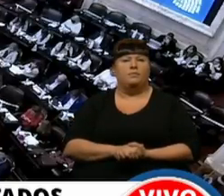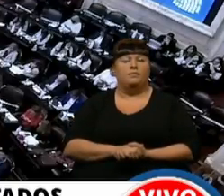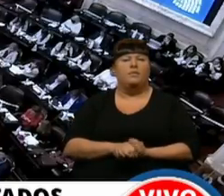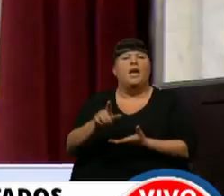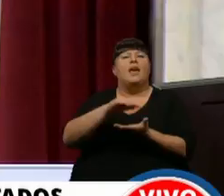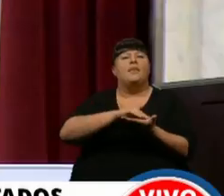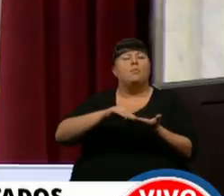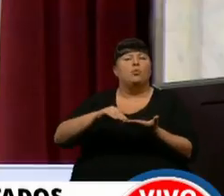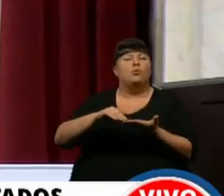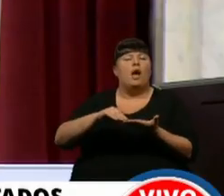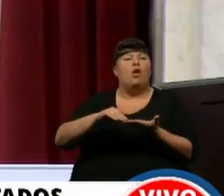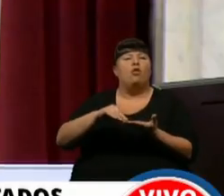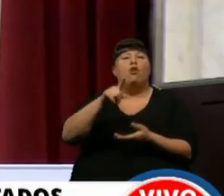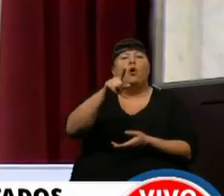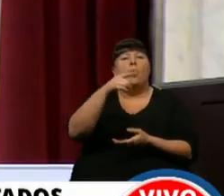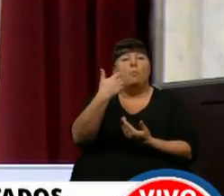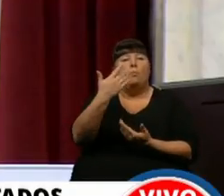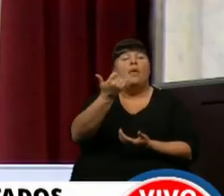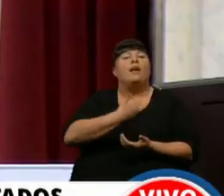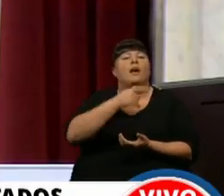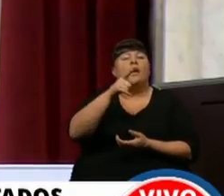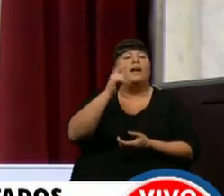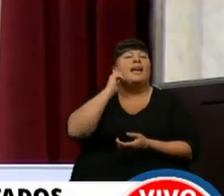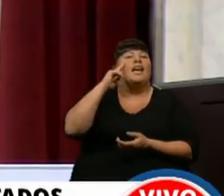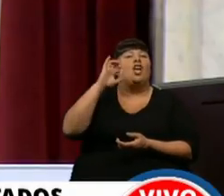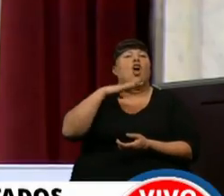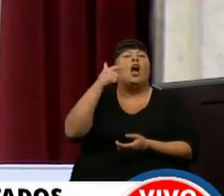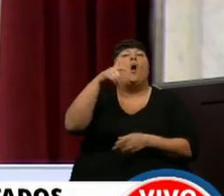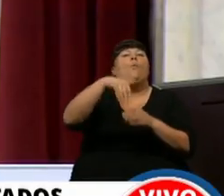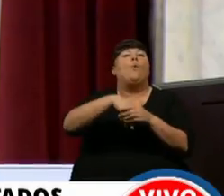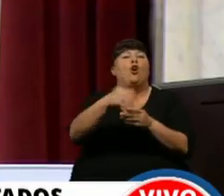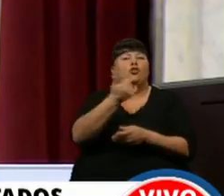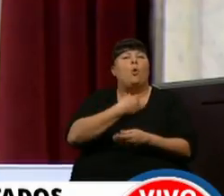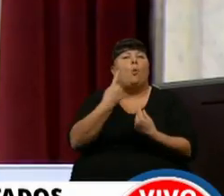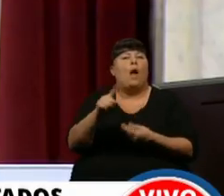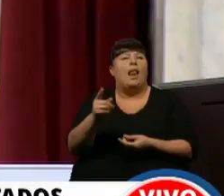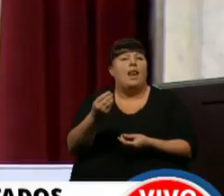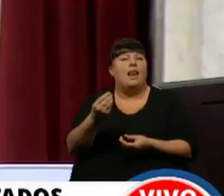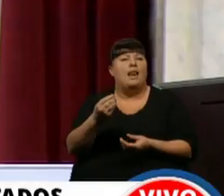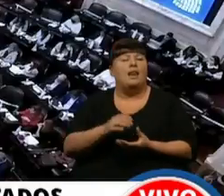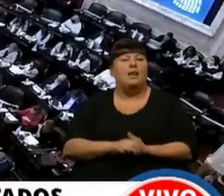diputado si puede expresar diputados en el sentido de su voto